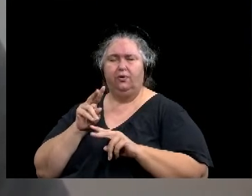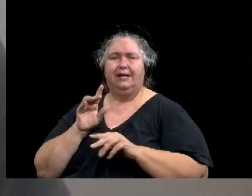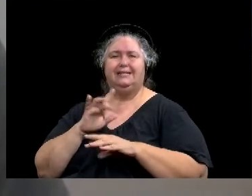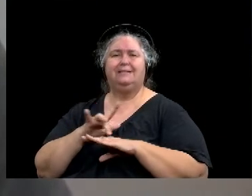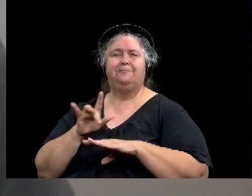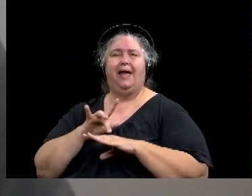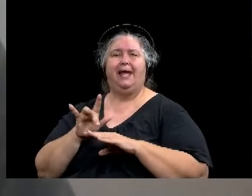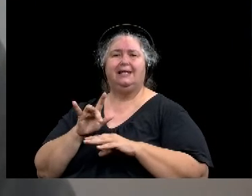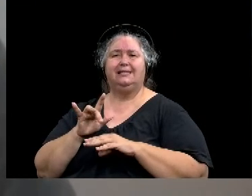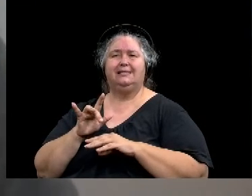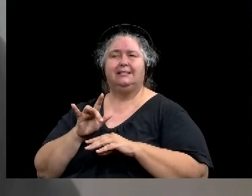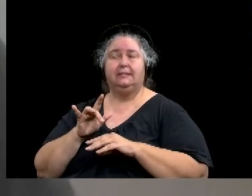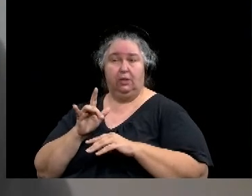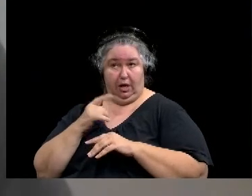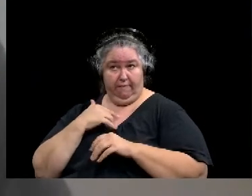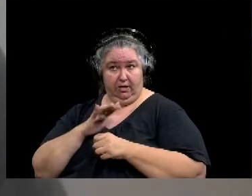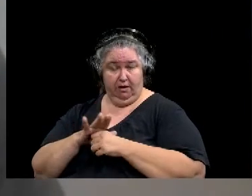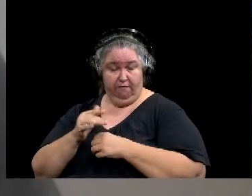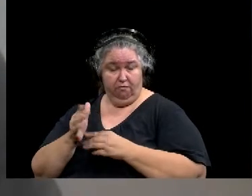muy